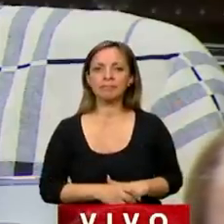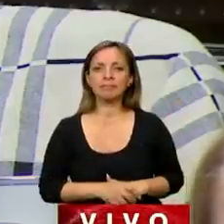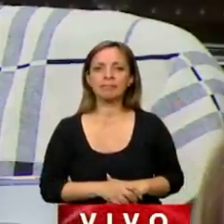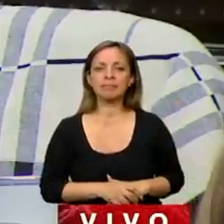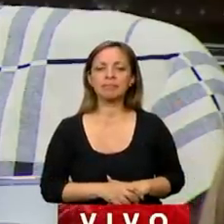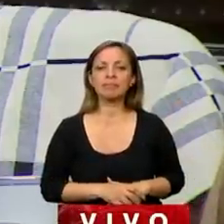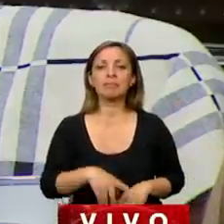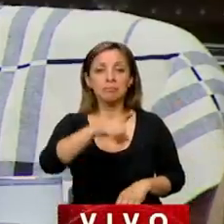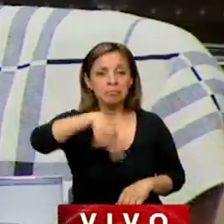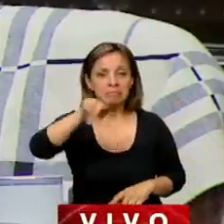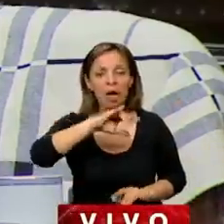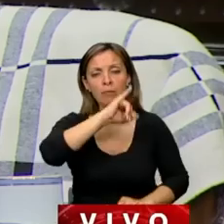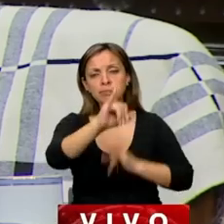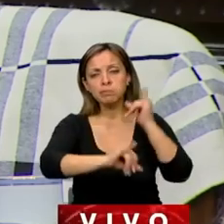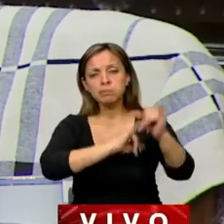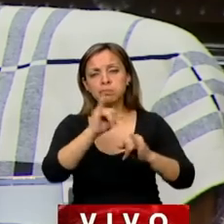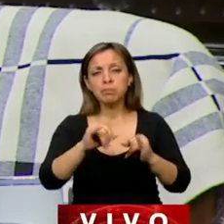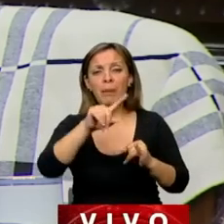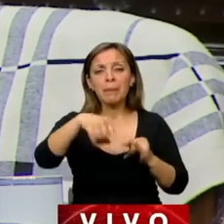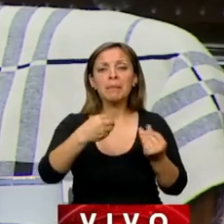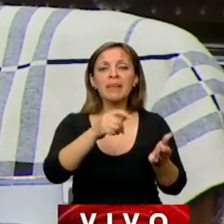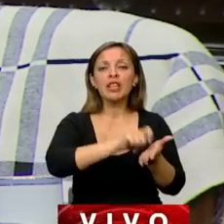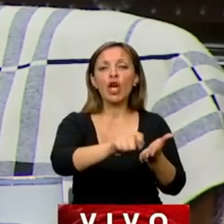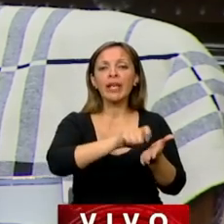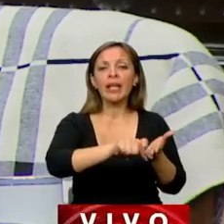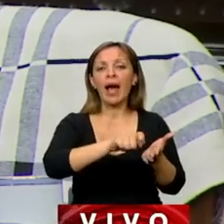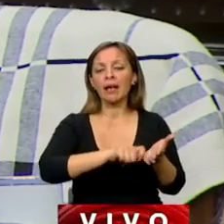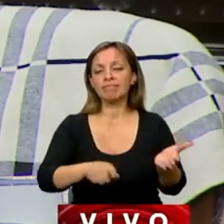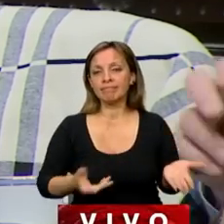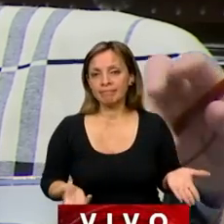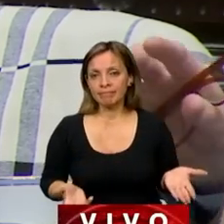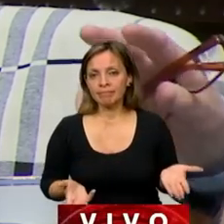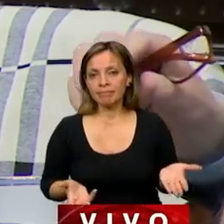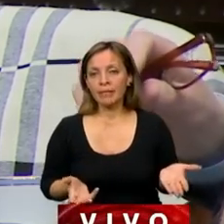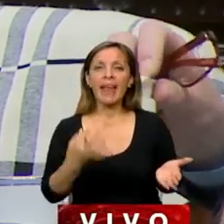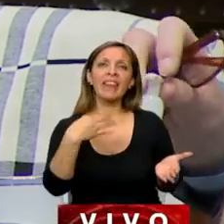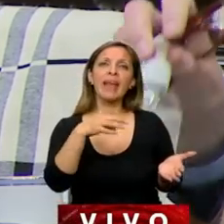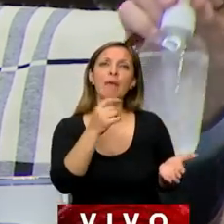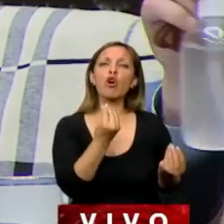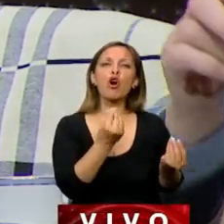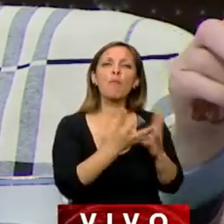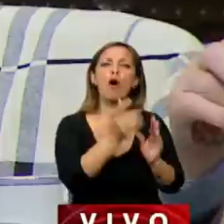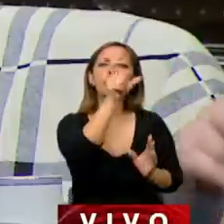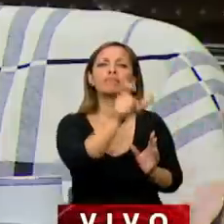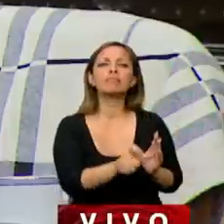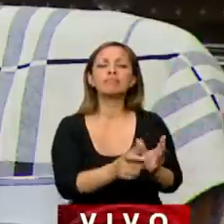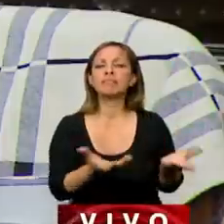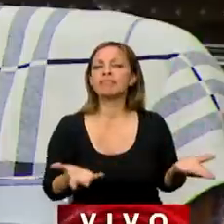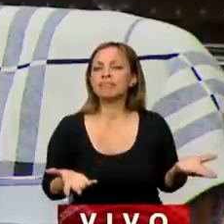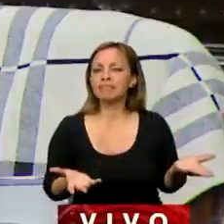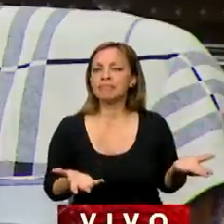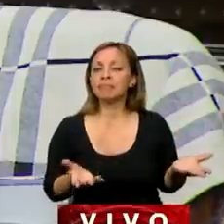Todo lo que han planteado es teórico, es el deber ser. Y en ese deber ser